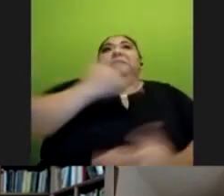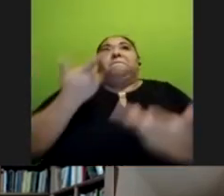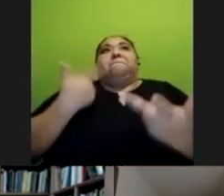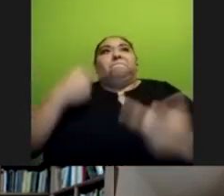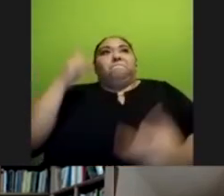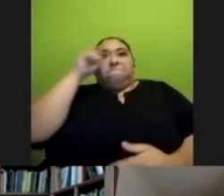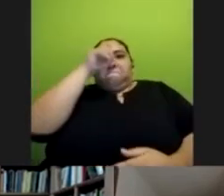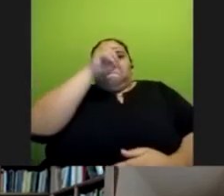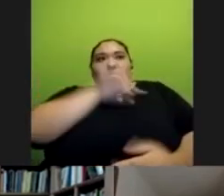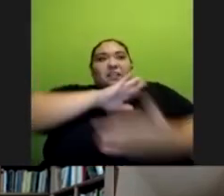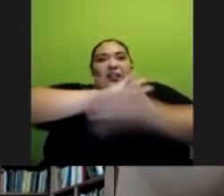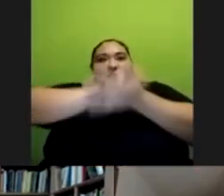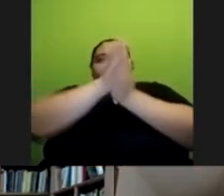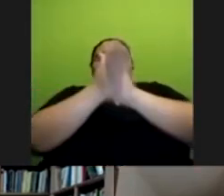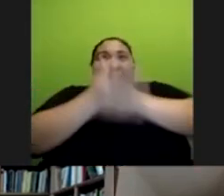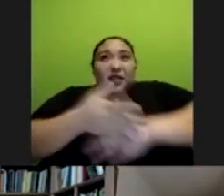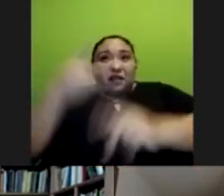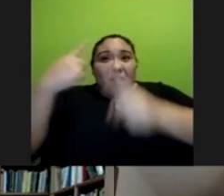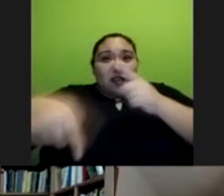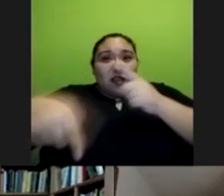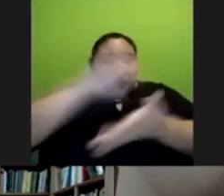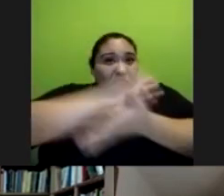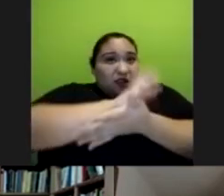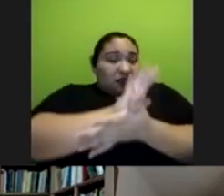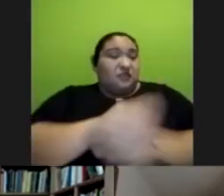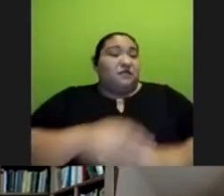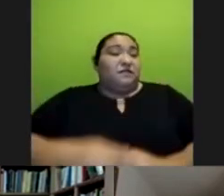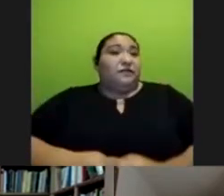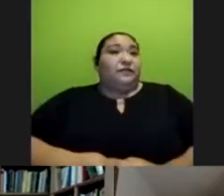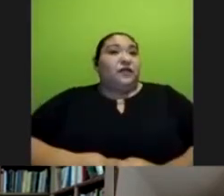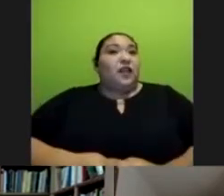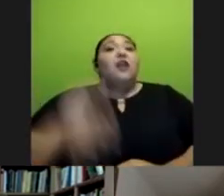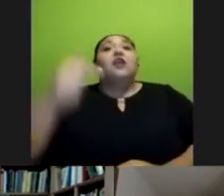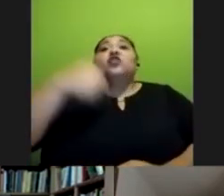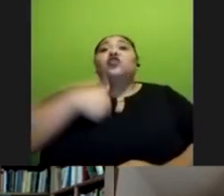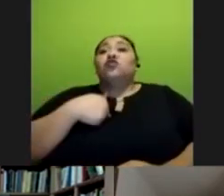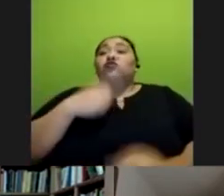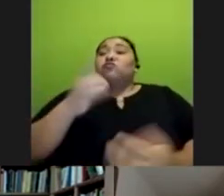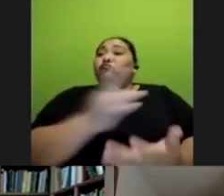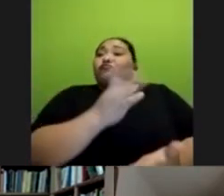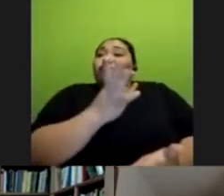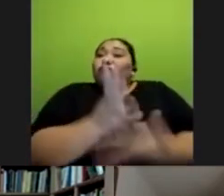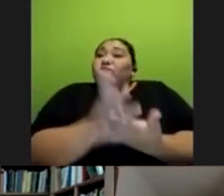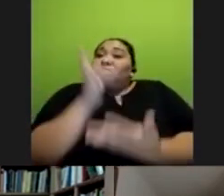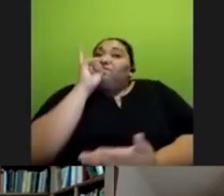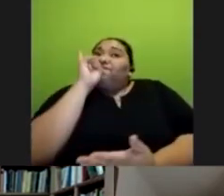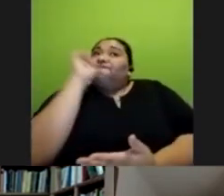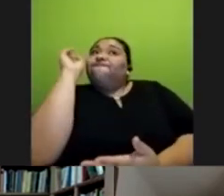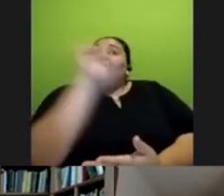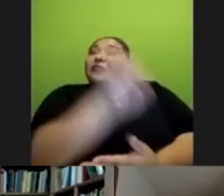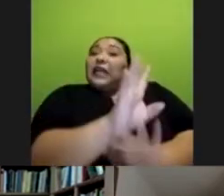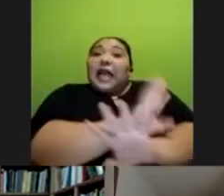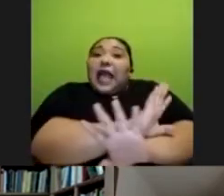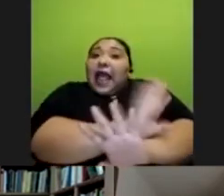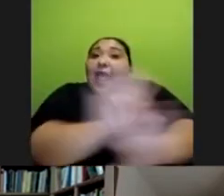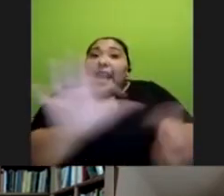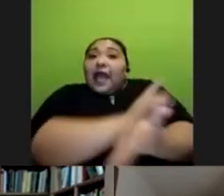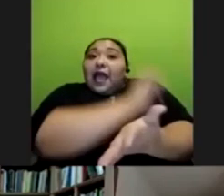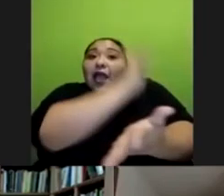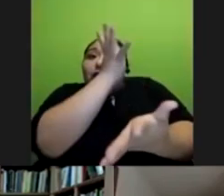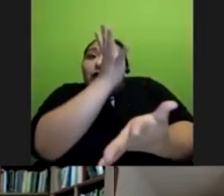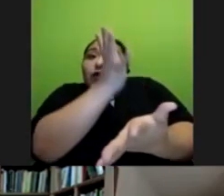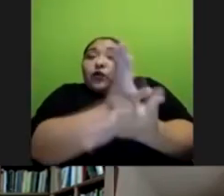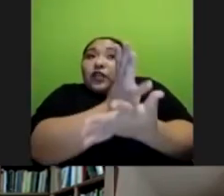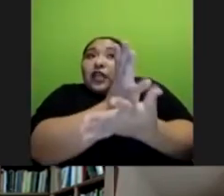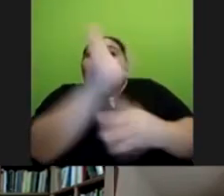tareas antidiscriminatorias, la única que nos permite arribar a perspectivas críticas y modificar